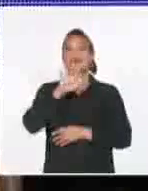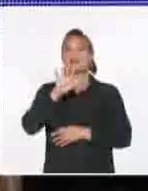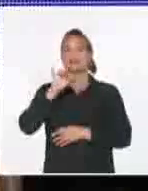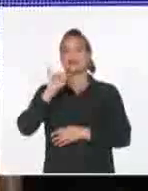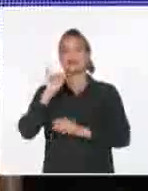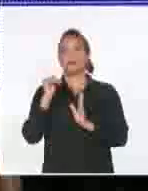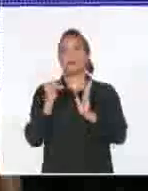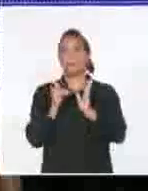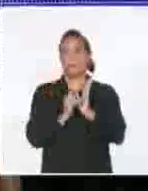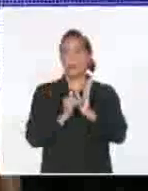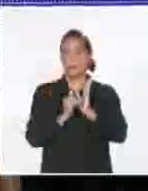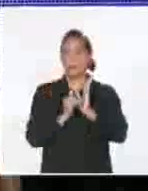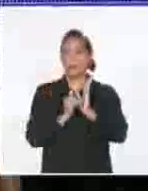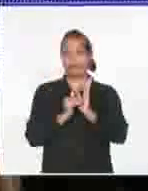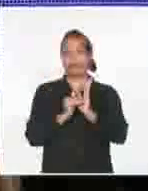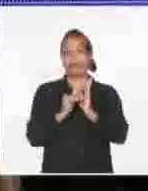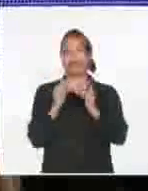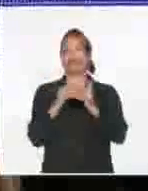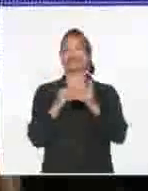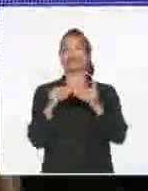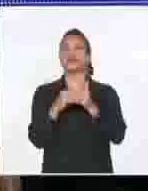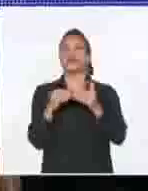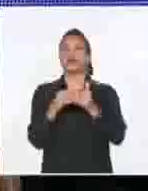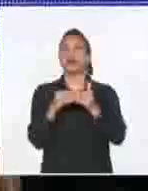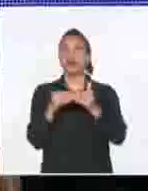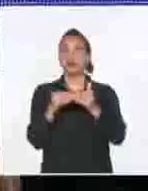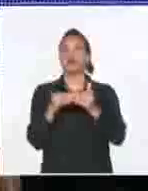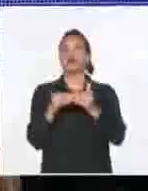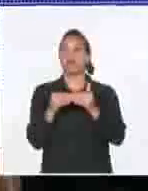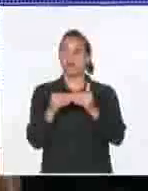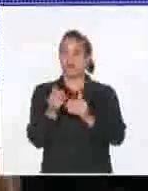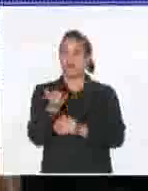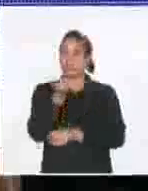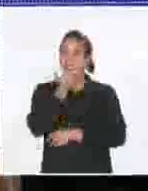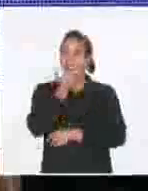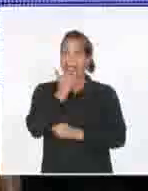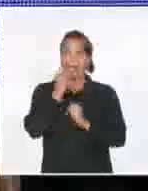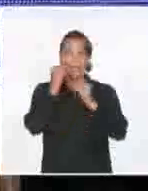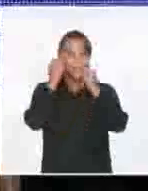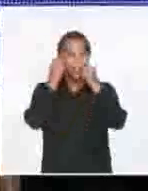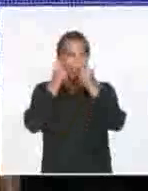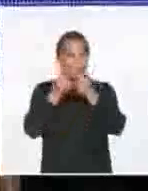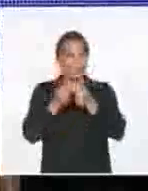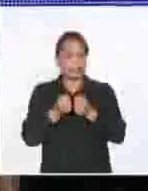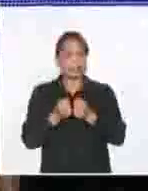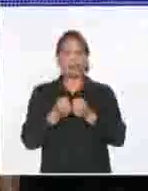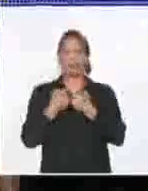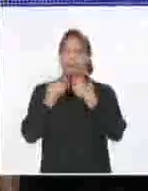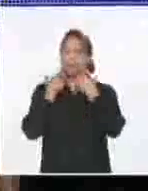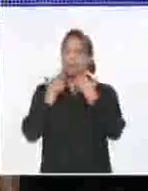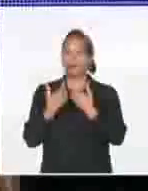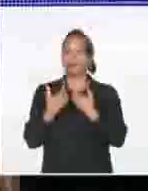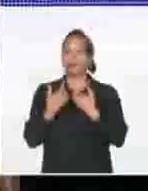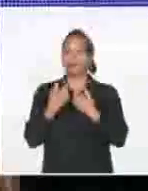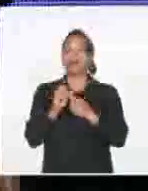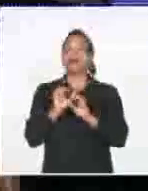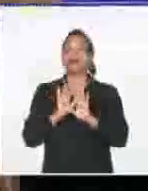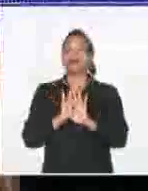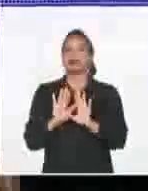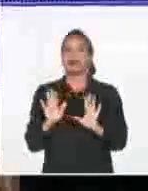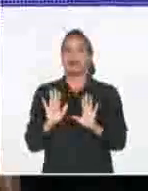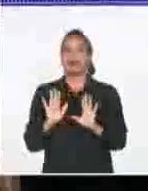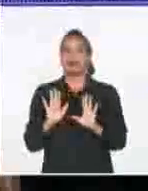491.156.000 dólares. Es decir, es un daño verdaderamente significativo. Pero solo al